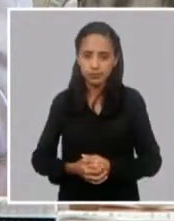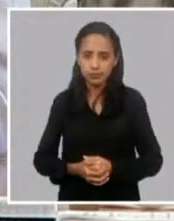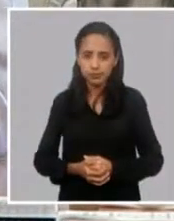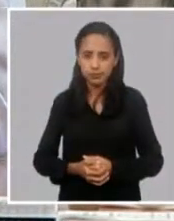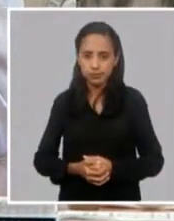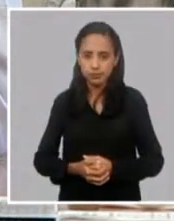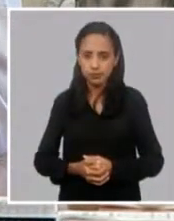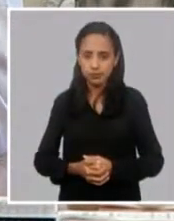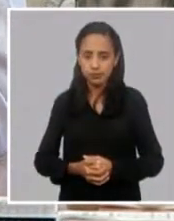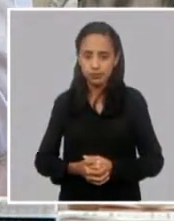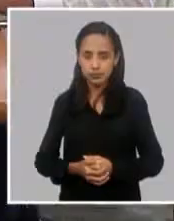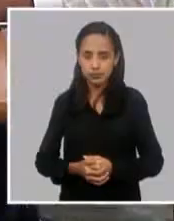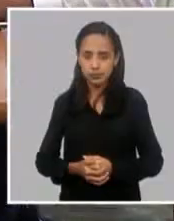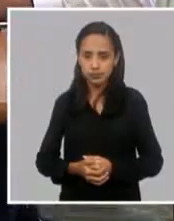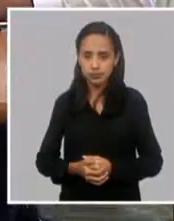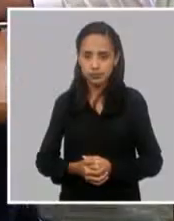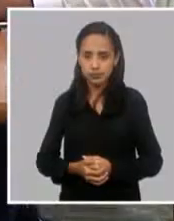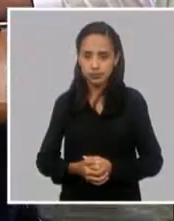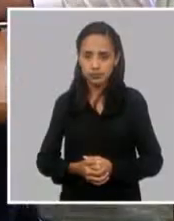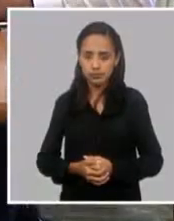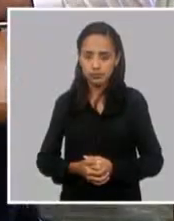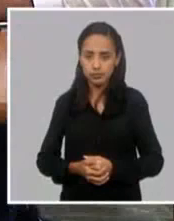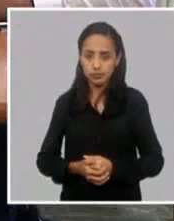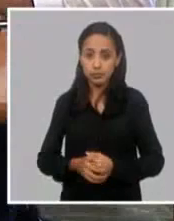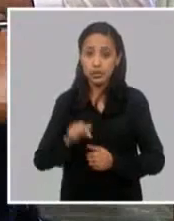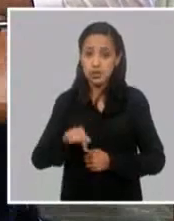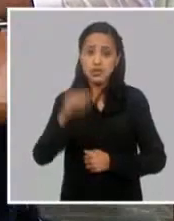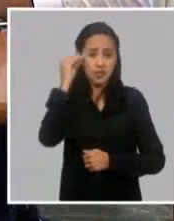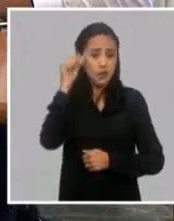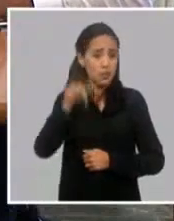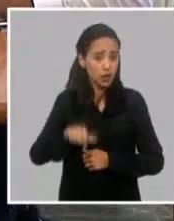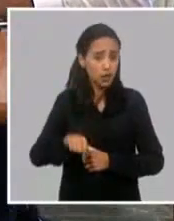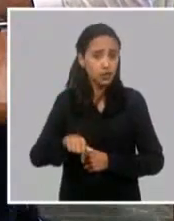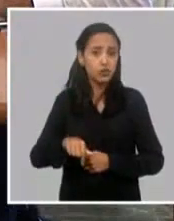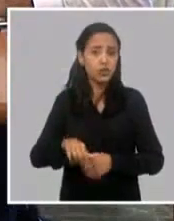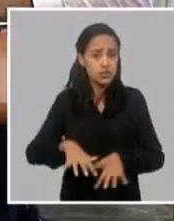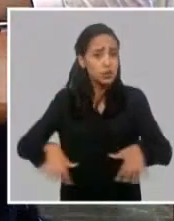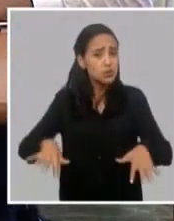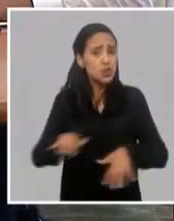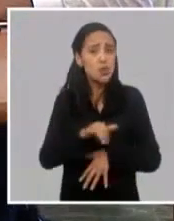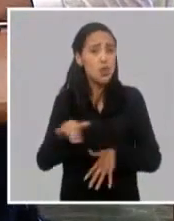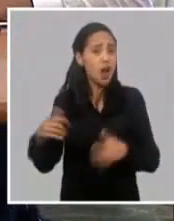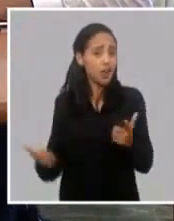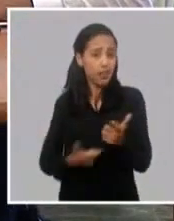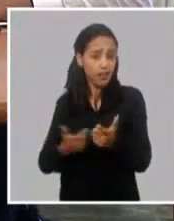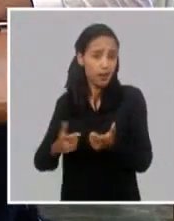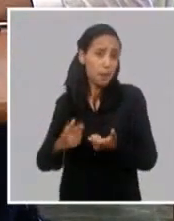los preceptos de la guerra no convencional, al conocido manual para